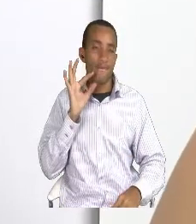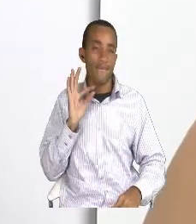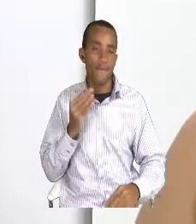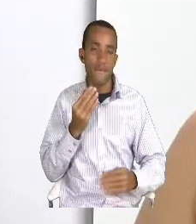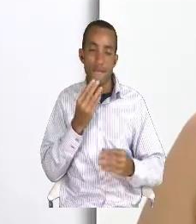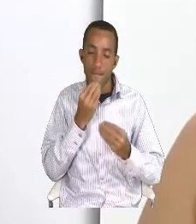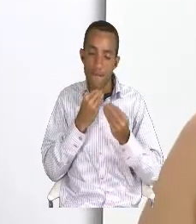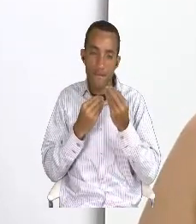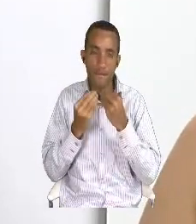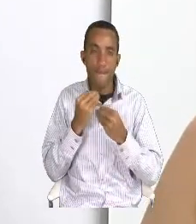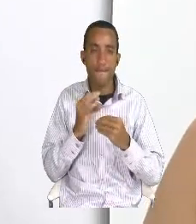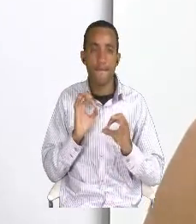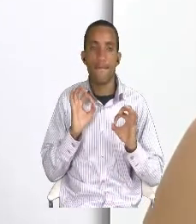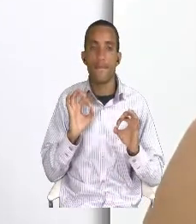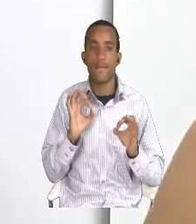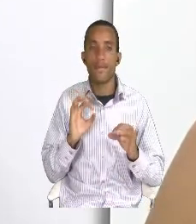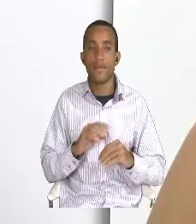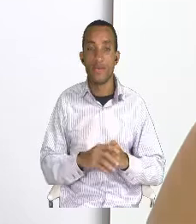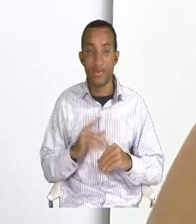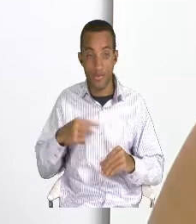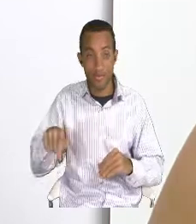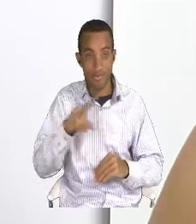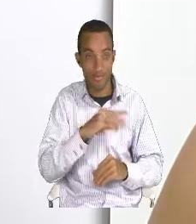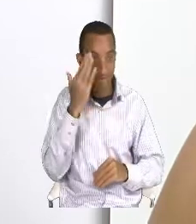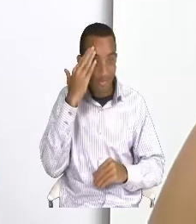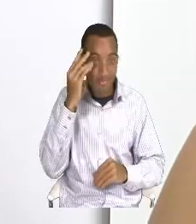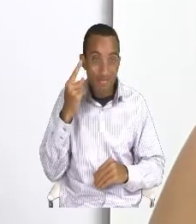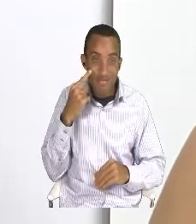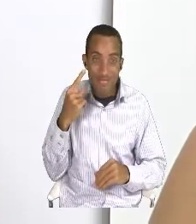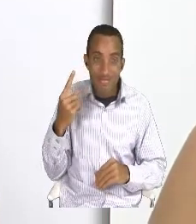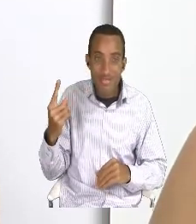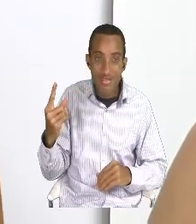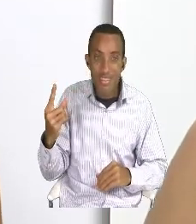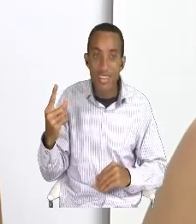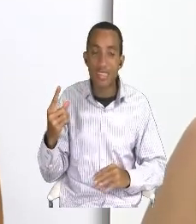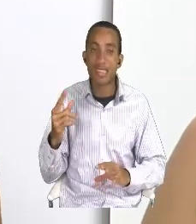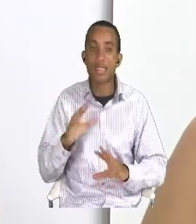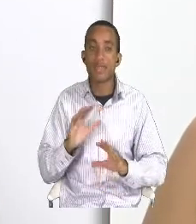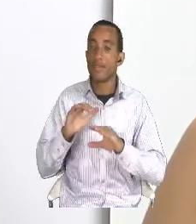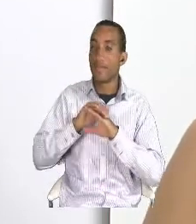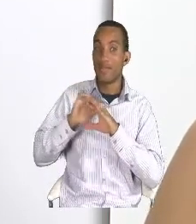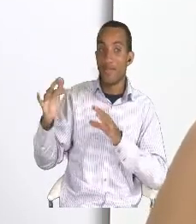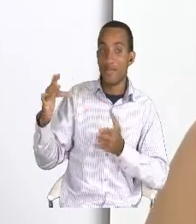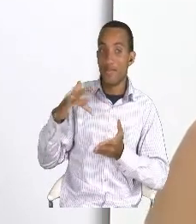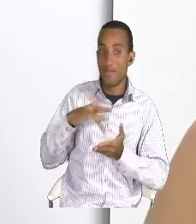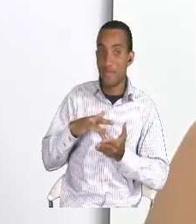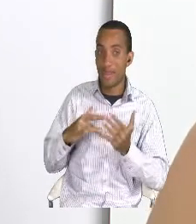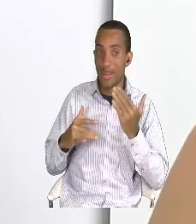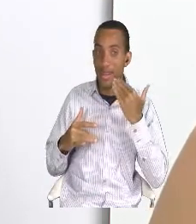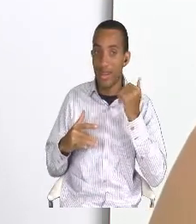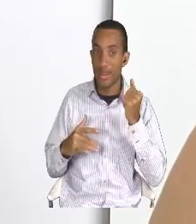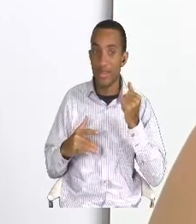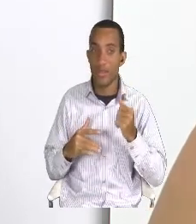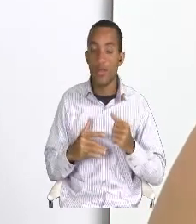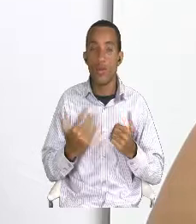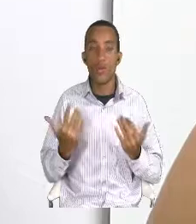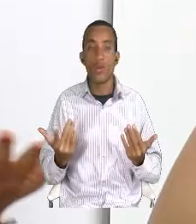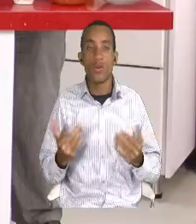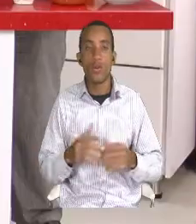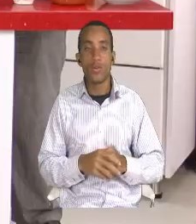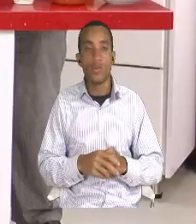aquí en nuestro programa, pero ya ustedes pudieron observar ahí rápidamente que llega invitada súper especial a esta hora de la mañana al set de A Pedir de